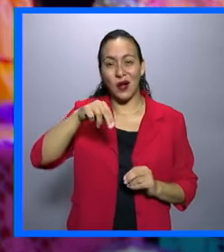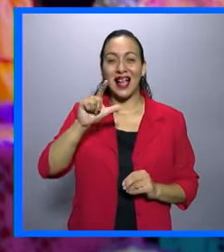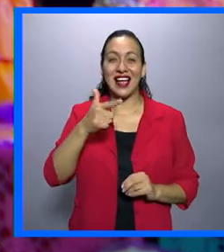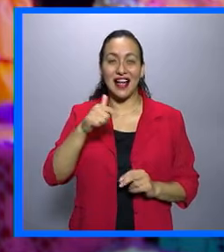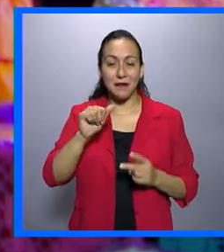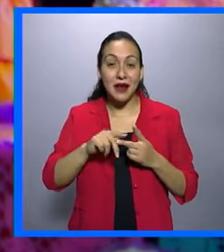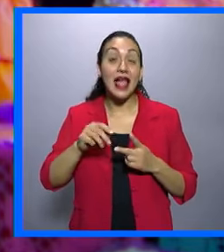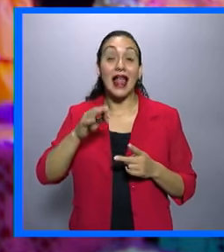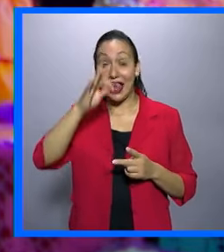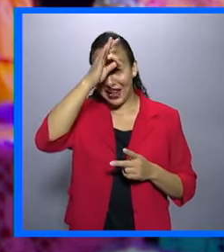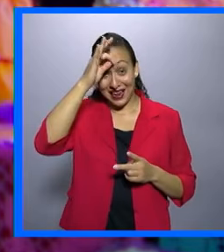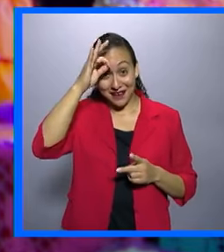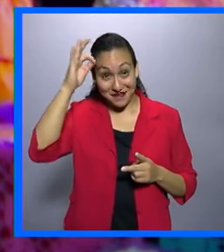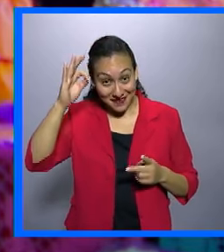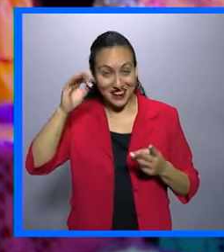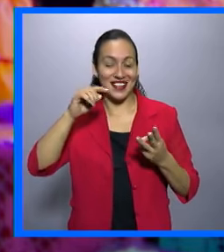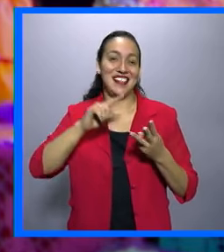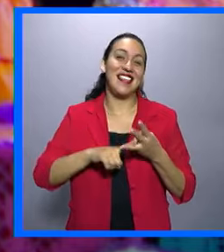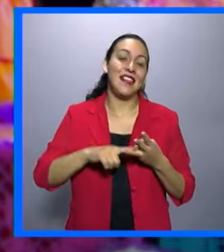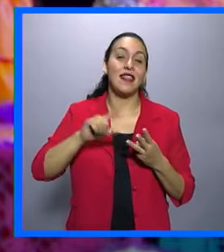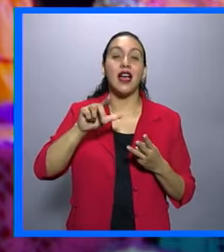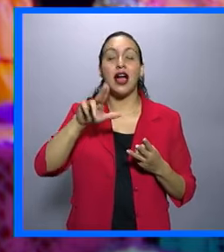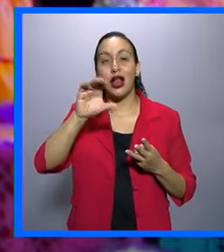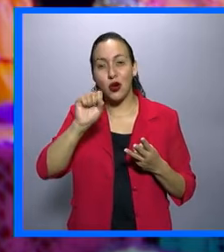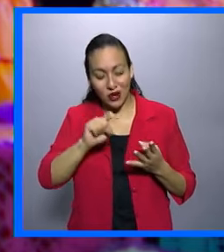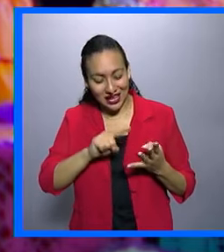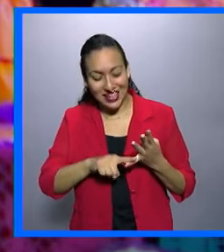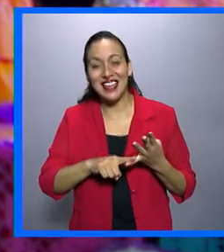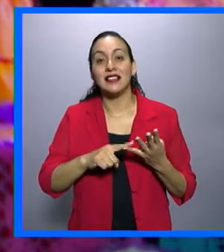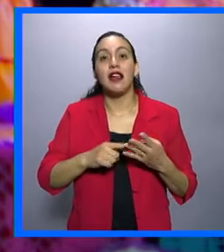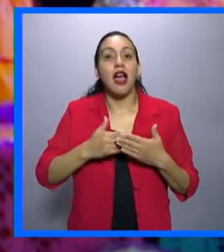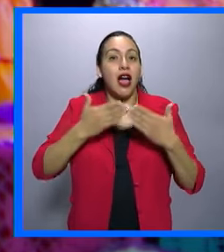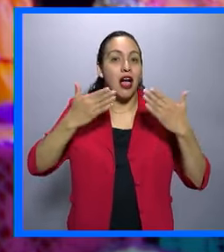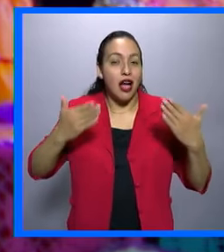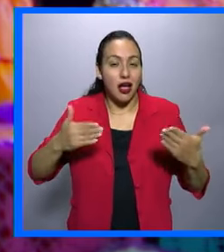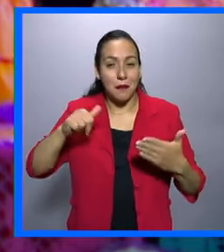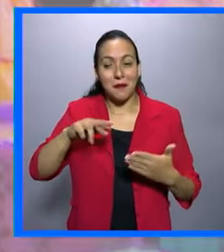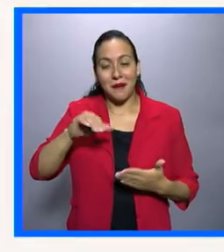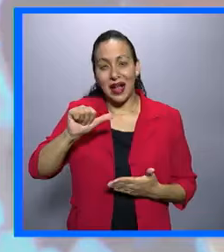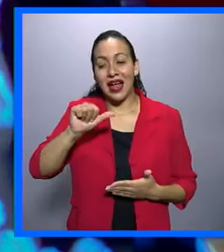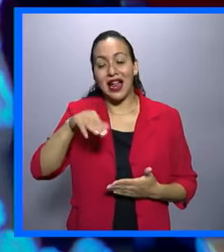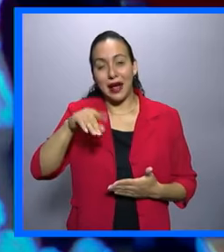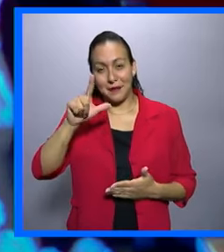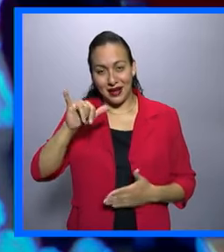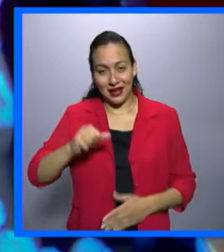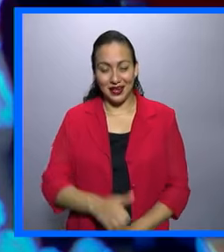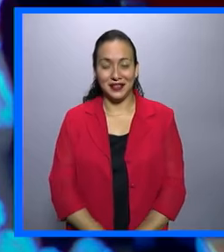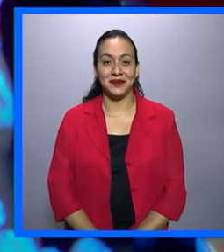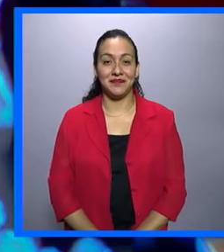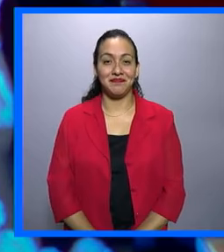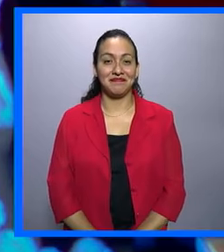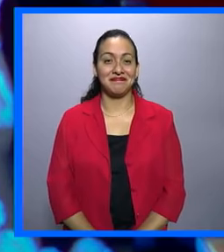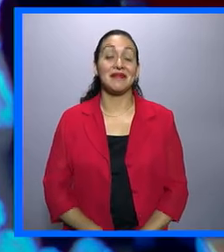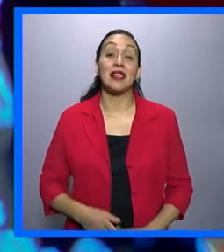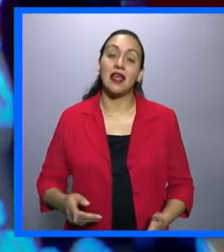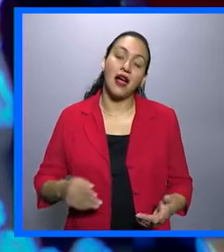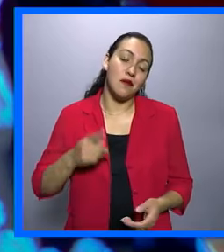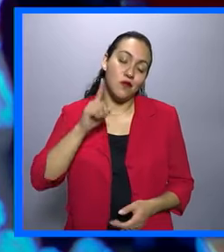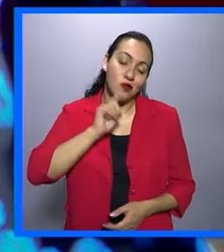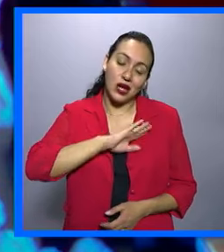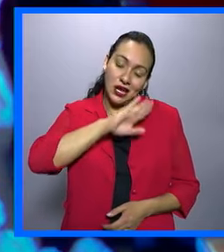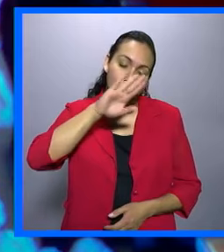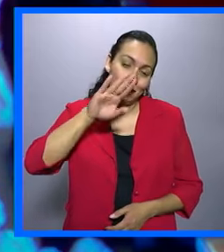Frida Kahlo, Dolores del Río, Luis Buñuel y ahora, por supuesto, Amalia Hernández. A un cuarto de siglo de su partida